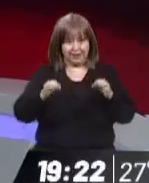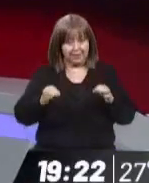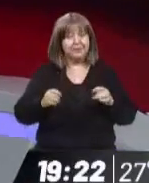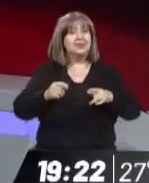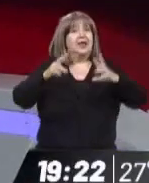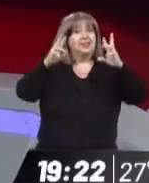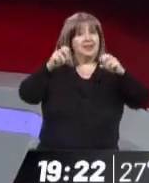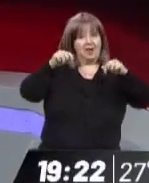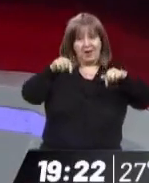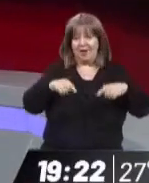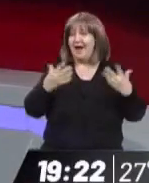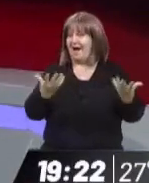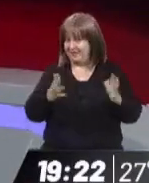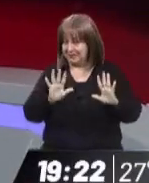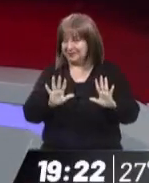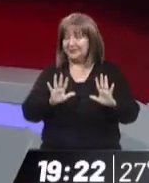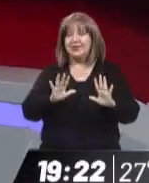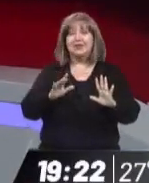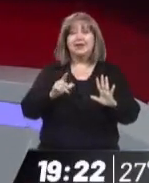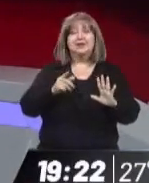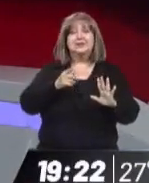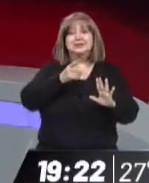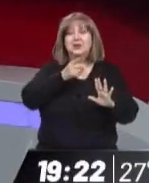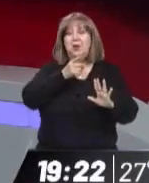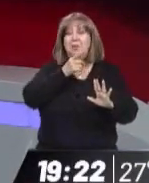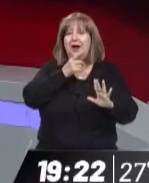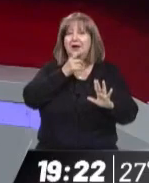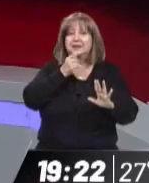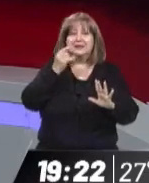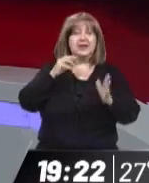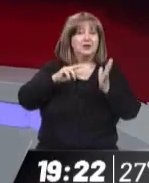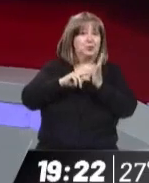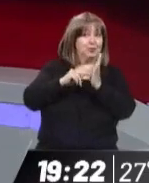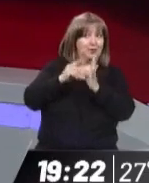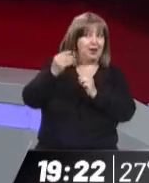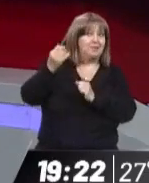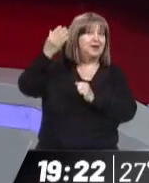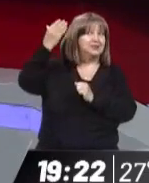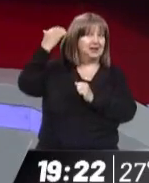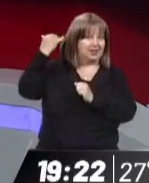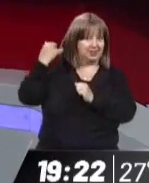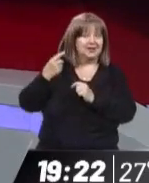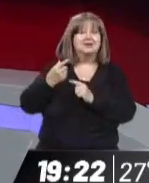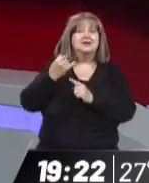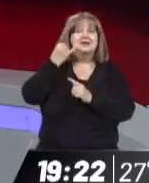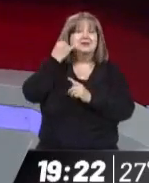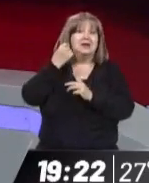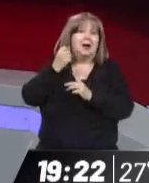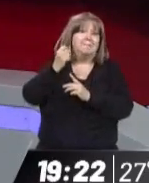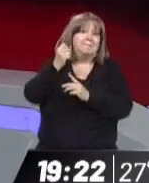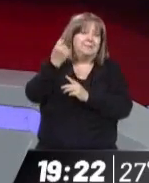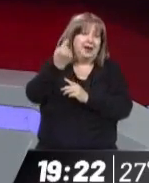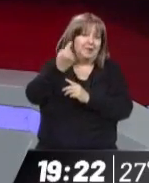Bueno, arrancamos con, a ver, esto que fue creo que tema de estado provincial, sí, ¿no? Lo que sucedió después de esa tormenta